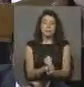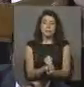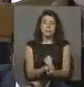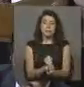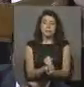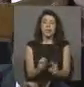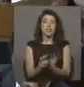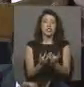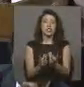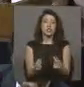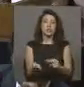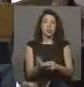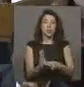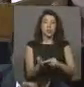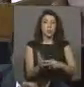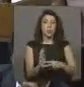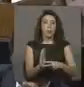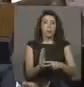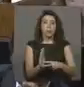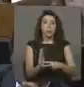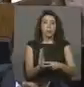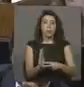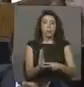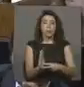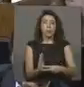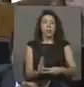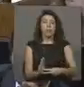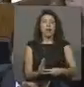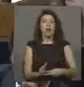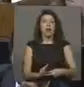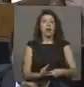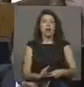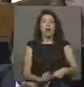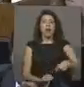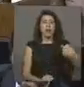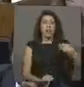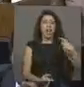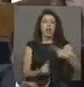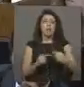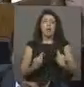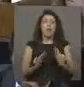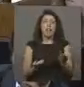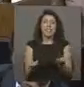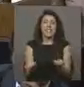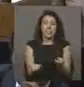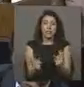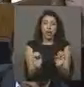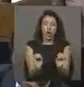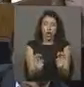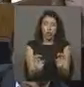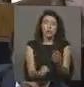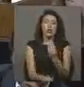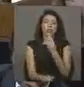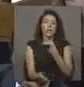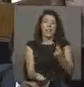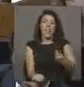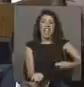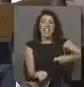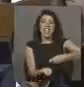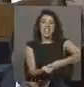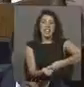en la solución de problemas que son caros tanto a la prestación del servicio de educación como a la